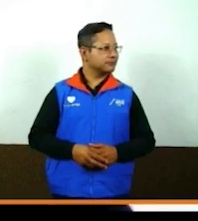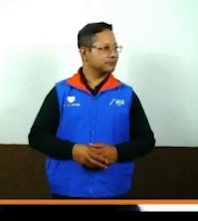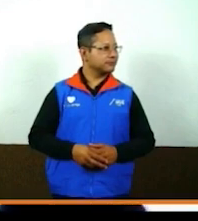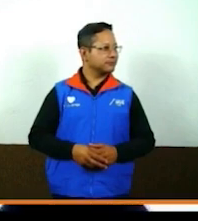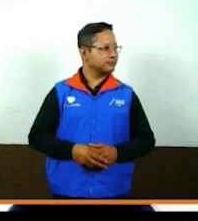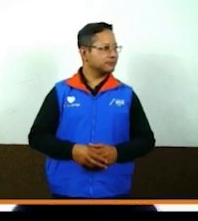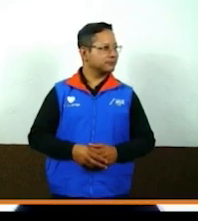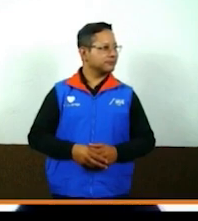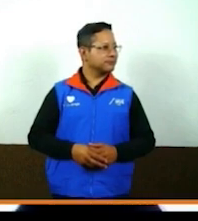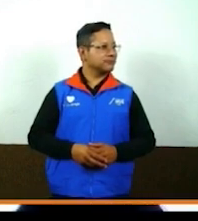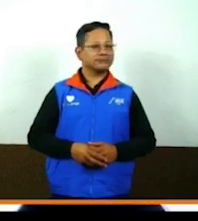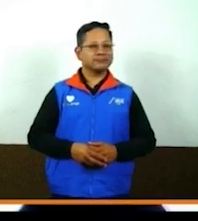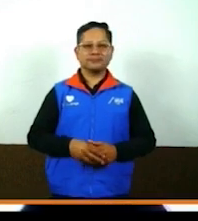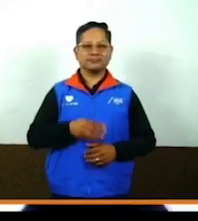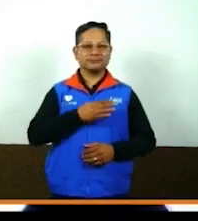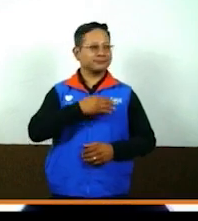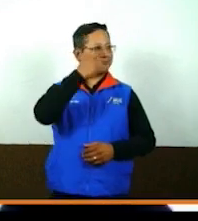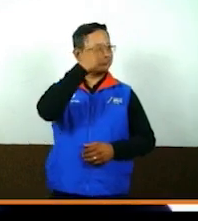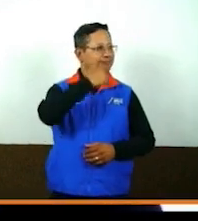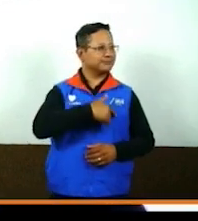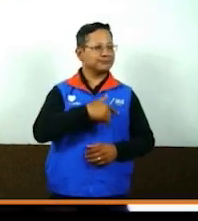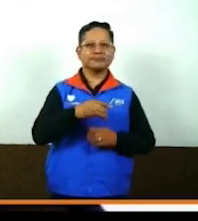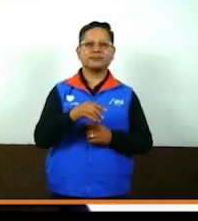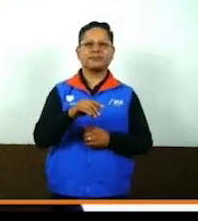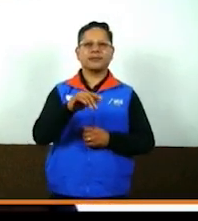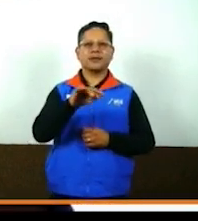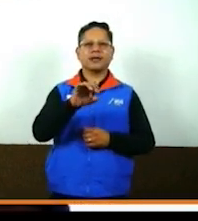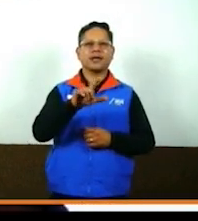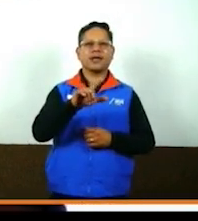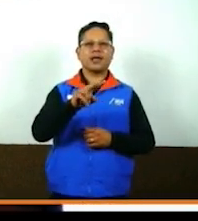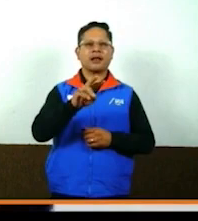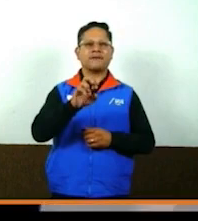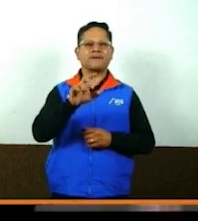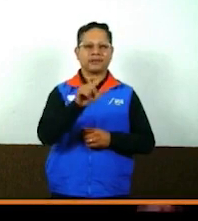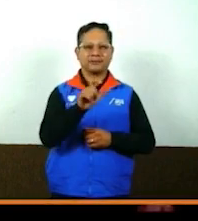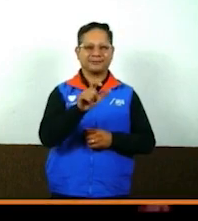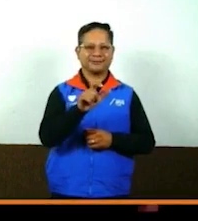Buenas noches, Alma Meneses, Elbex.